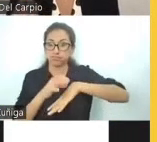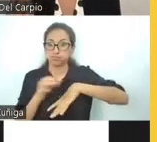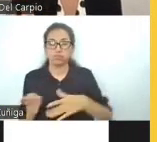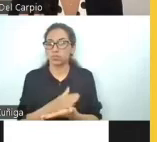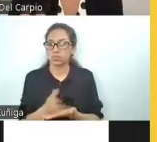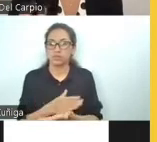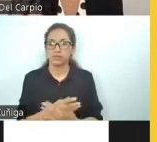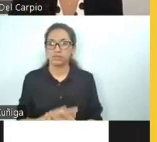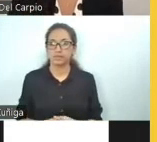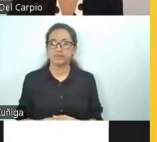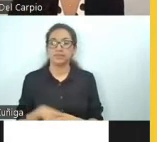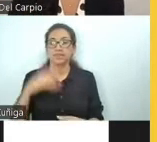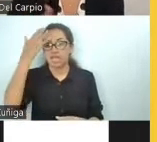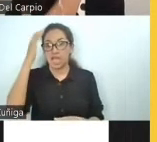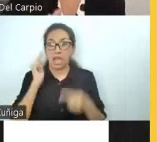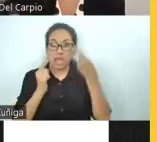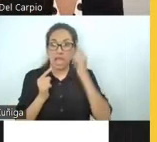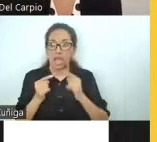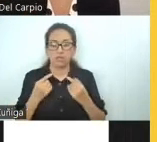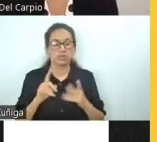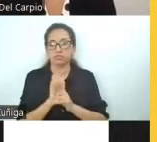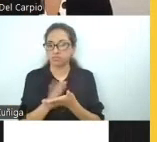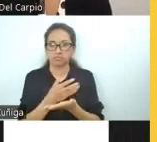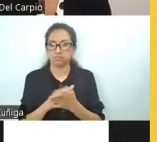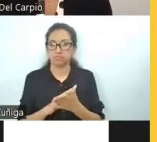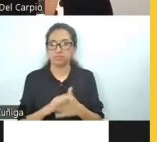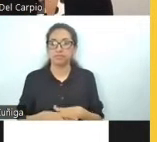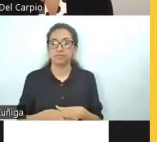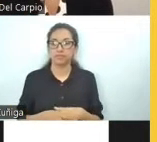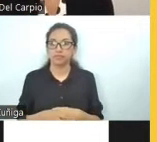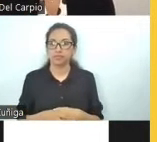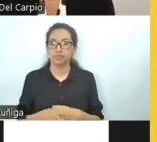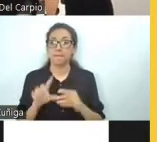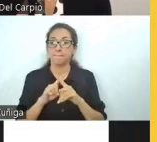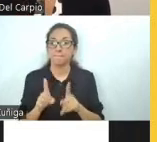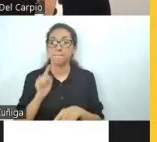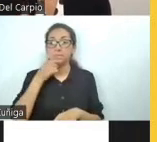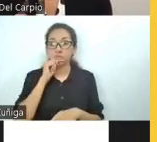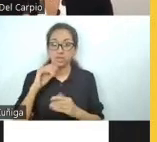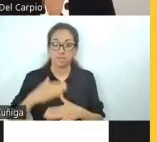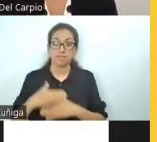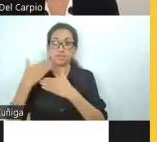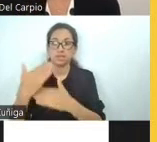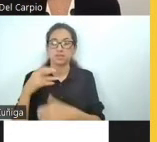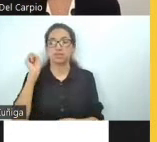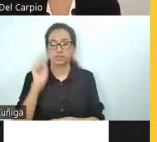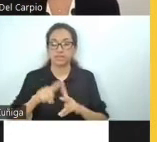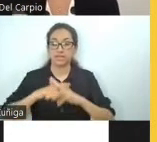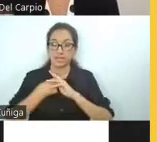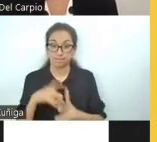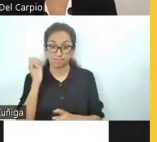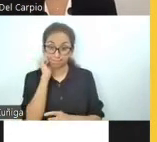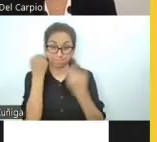no hay una gran sudoración porque las glándulas tampoco están desarrolladas. pero en la mujer, a partir de que empieza la menstruación,